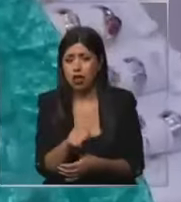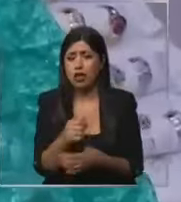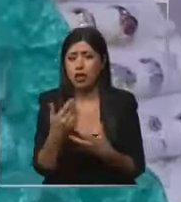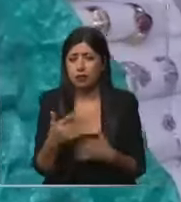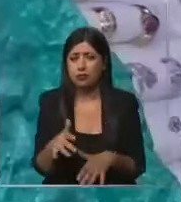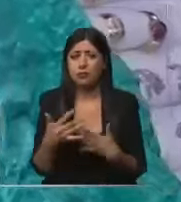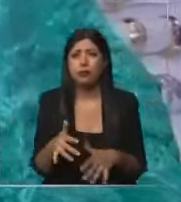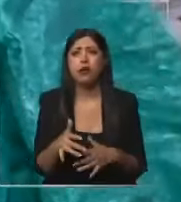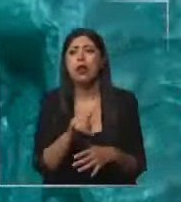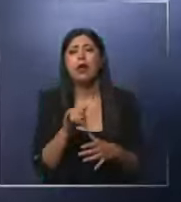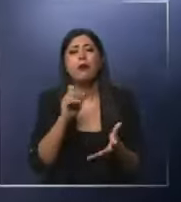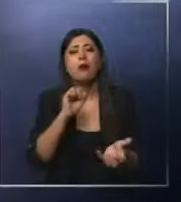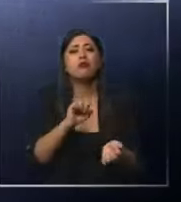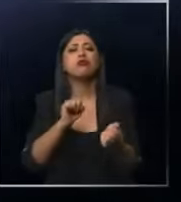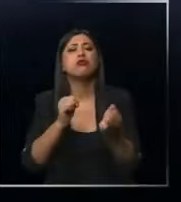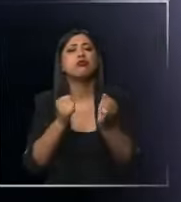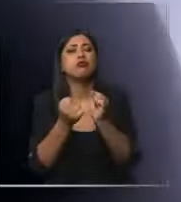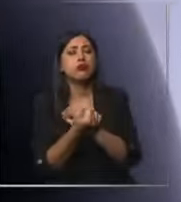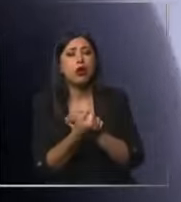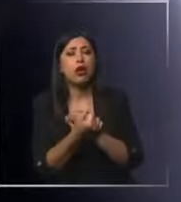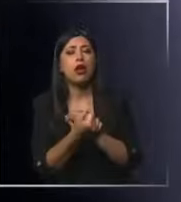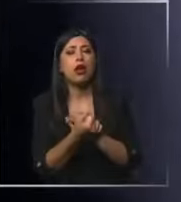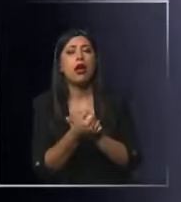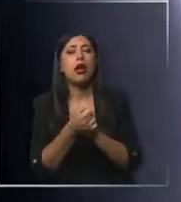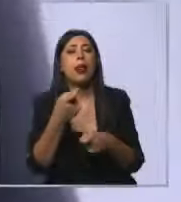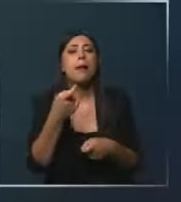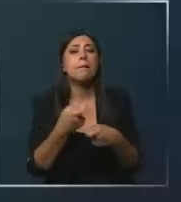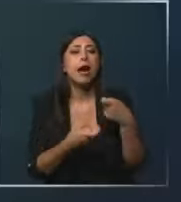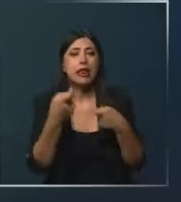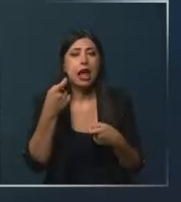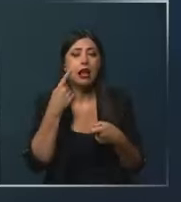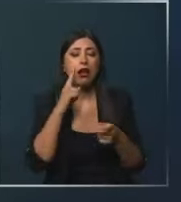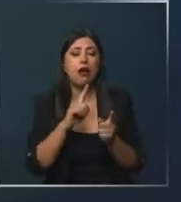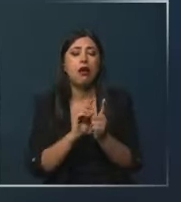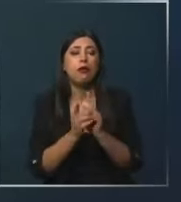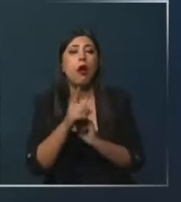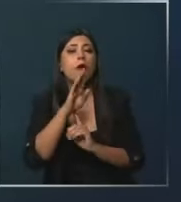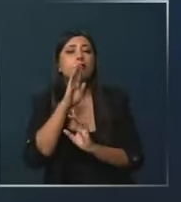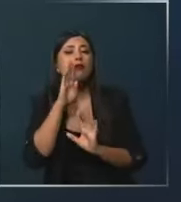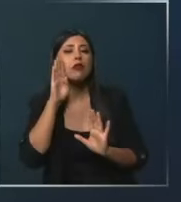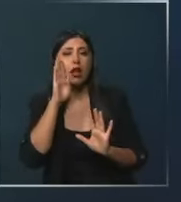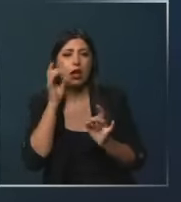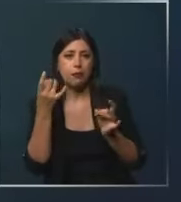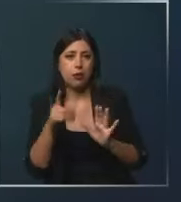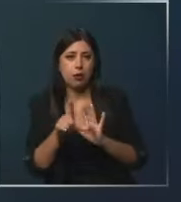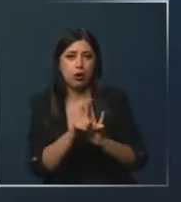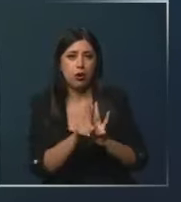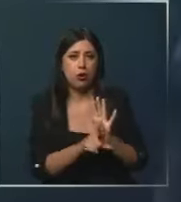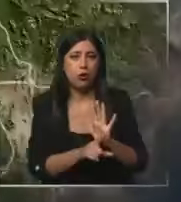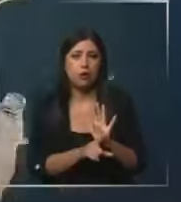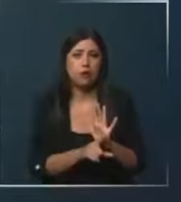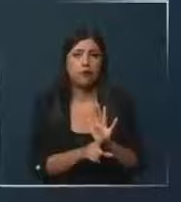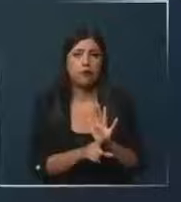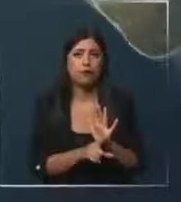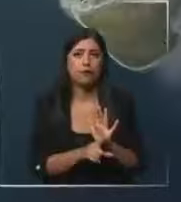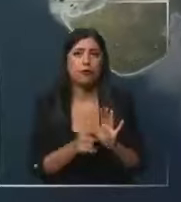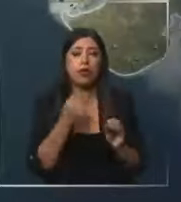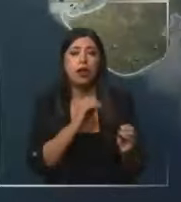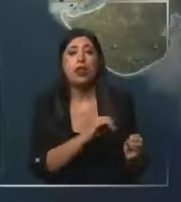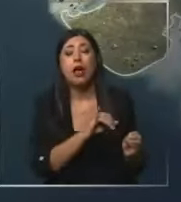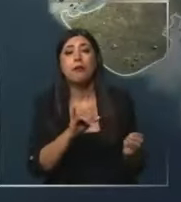el proceso de refinación y blanqueamiento del metal precioso para lograr un alto nivel de purificación para así